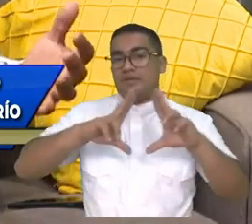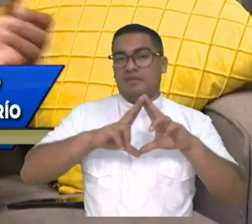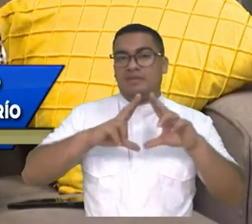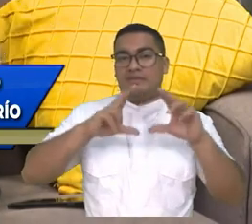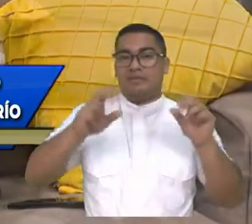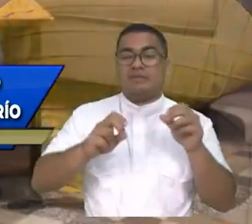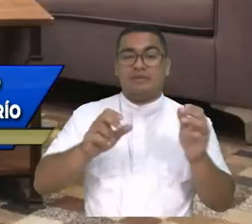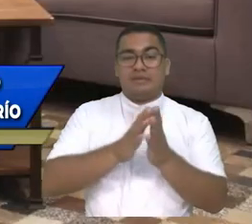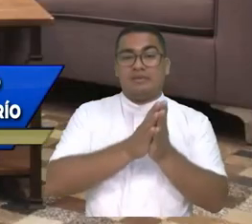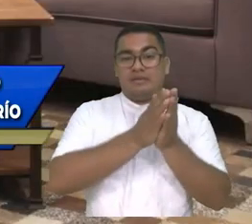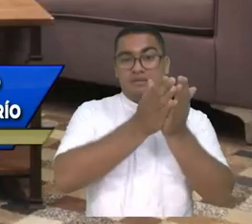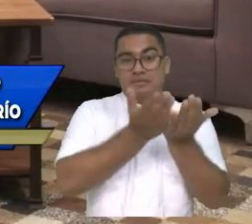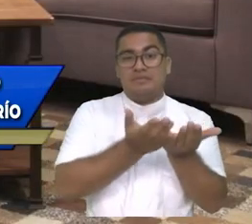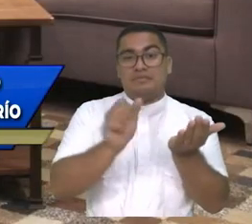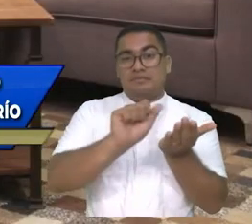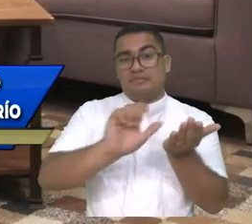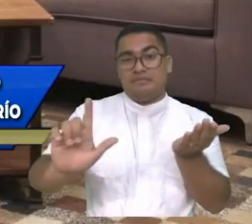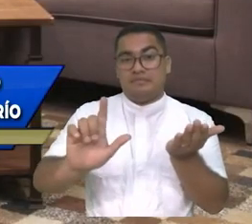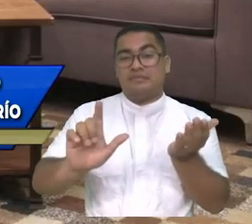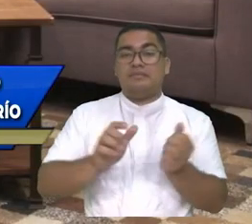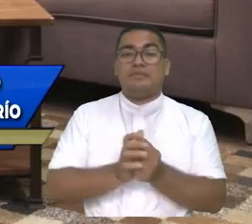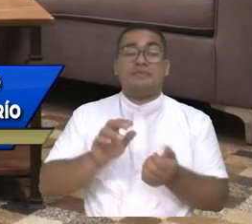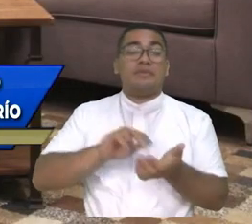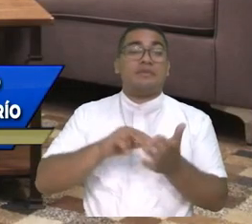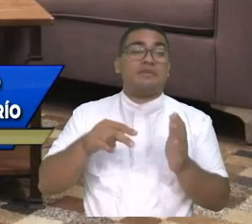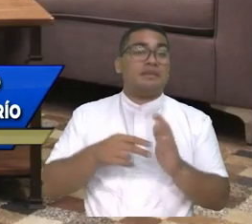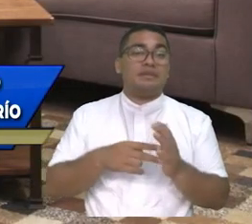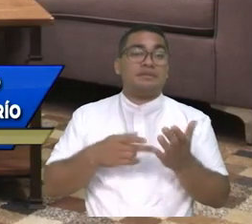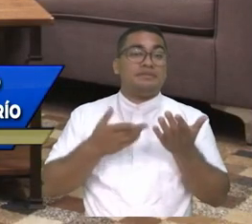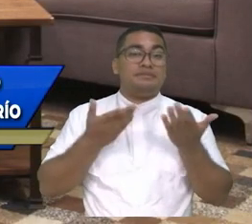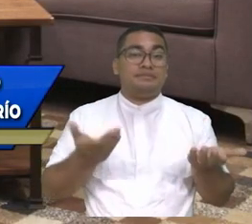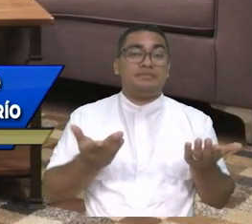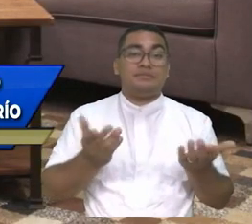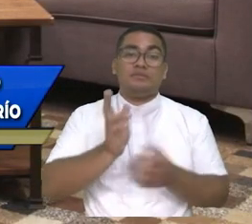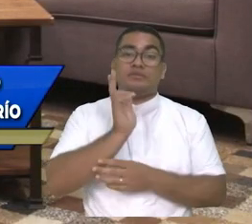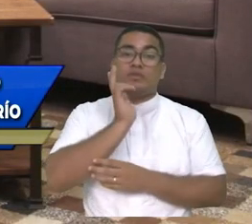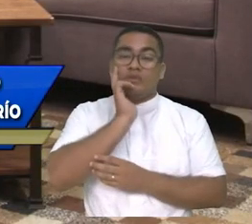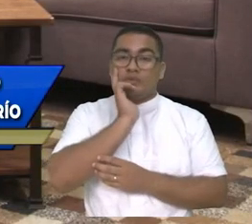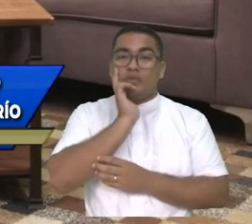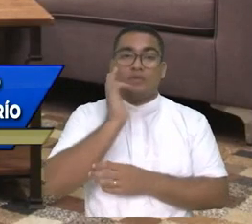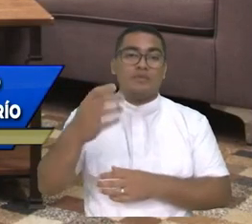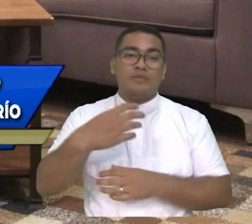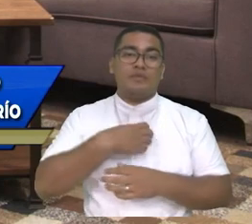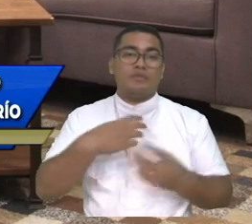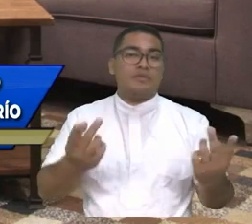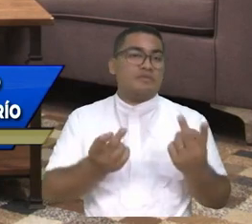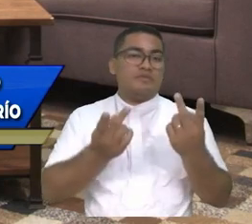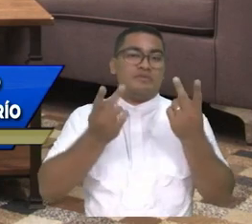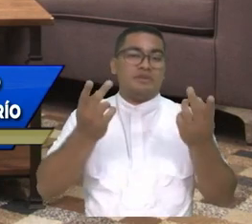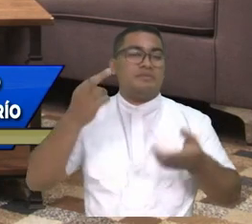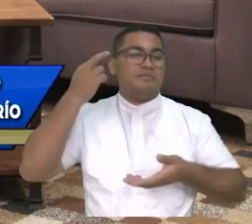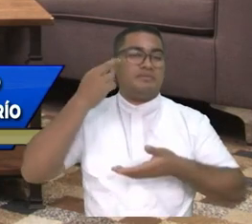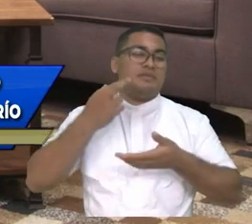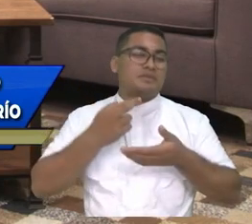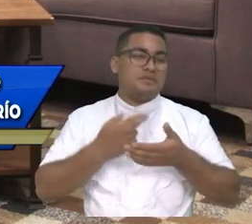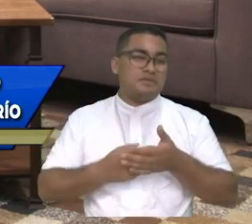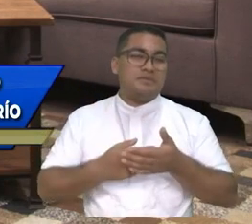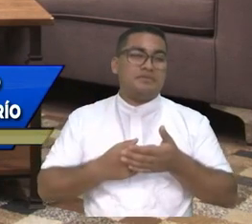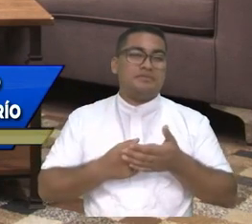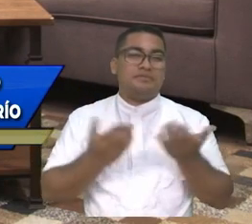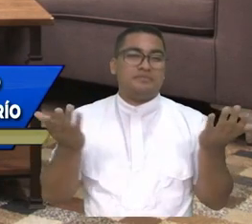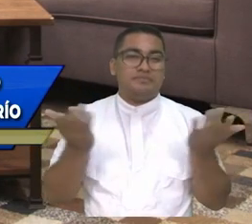el libro Azul, lo que significa Rubén Darío en su vida, en su trayectoria, es